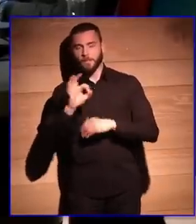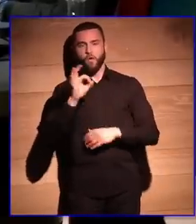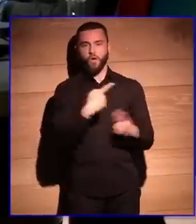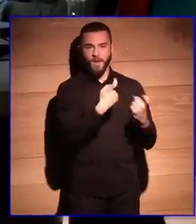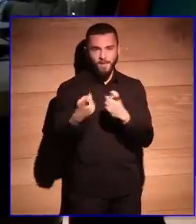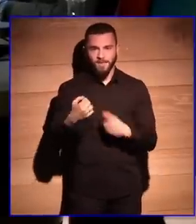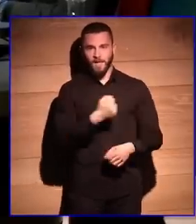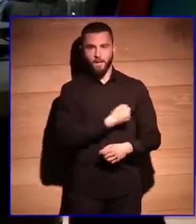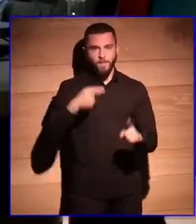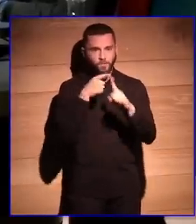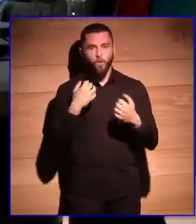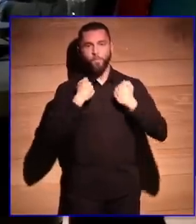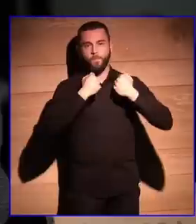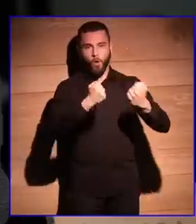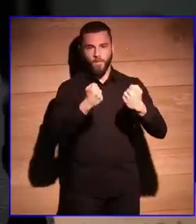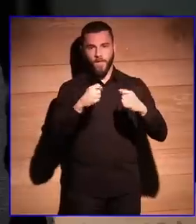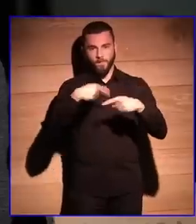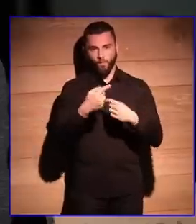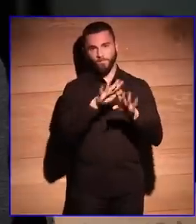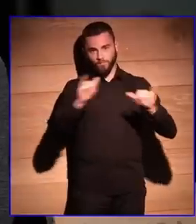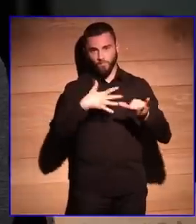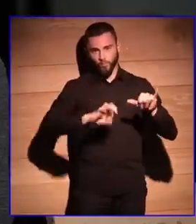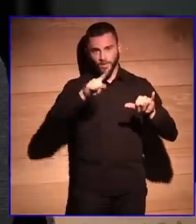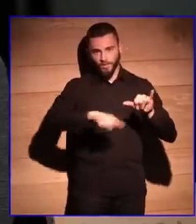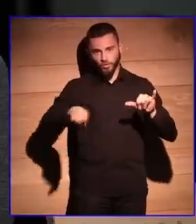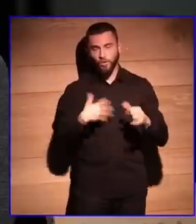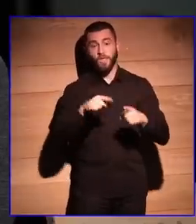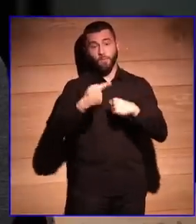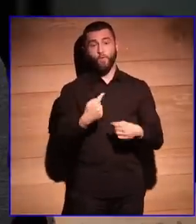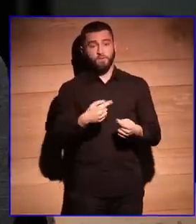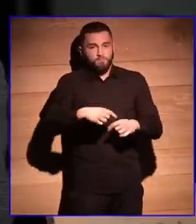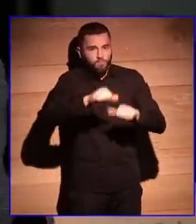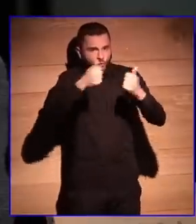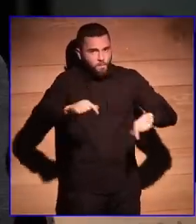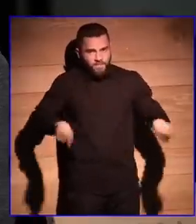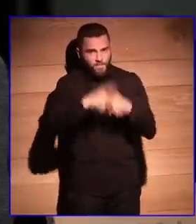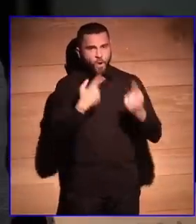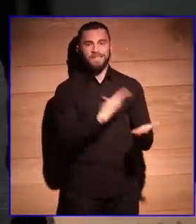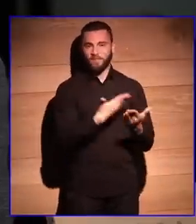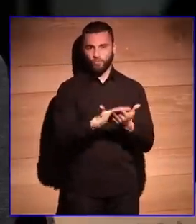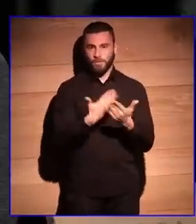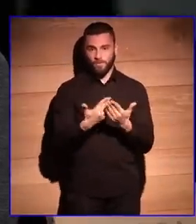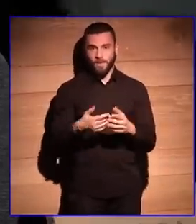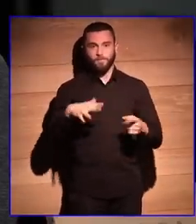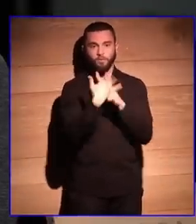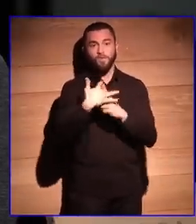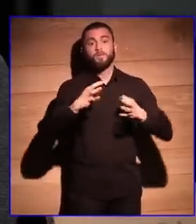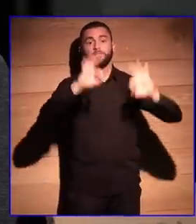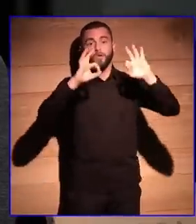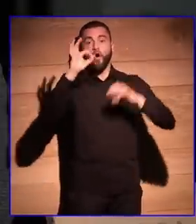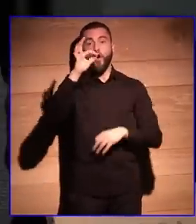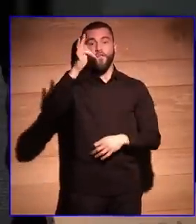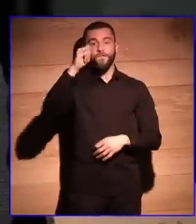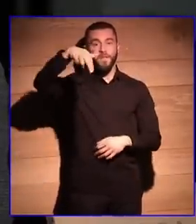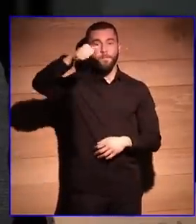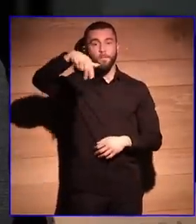que puede ser compensatorio o no, y después se justifica de cualquiera de las maneras. Pero en determinados casos, como sucede en el caso de Ozymandias, hay